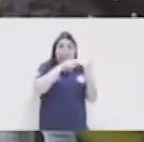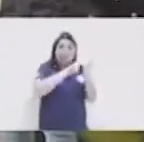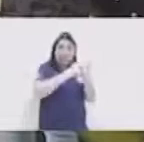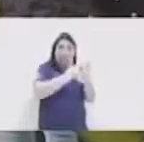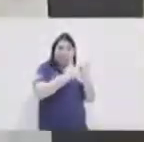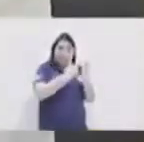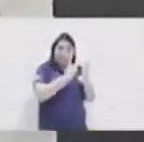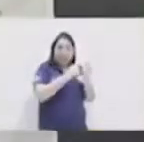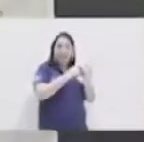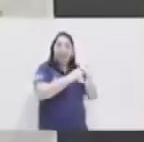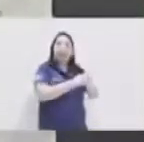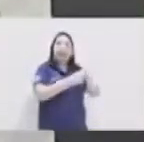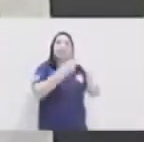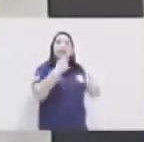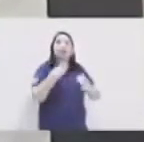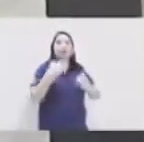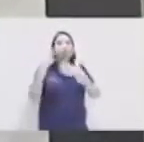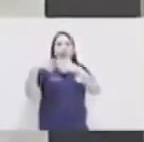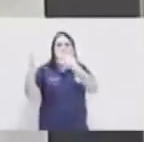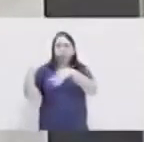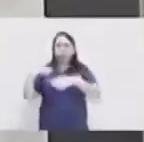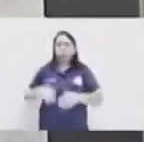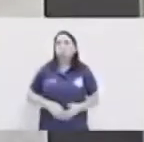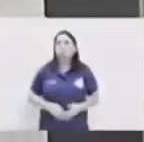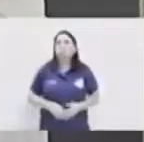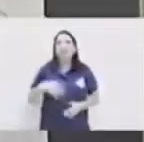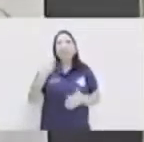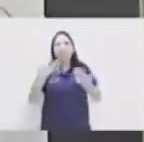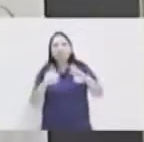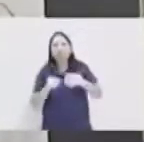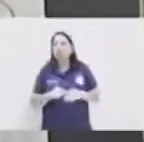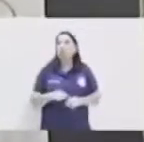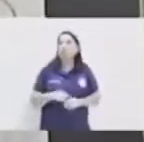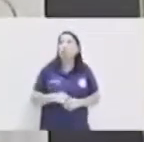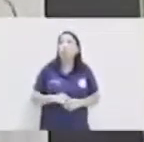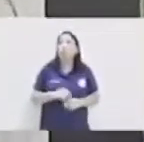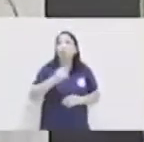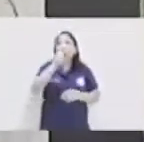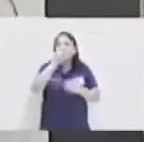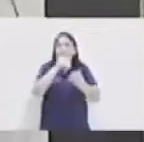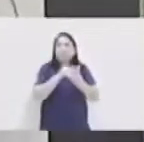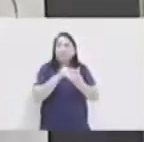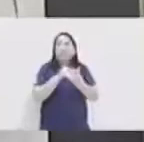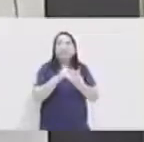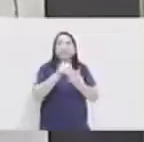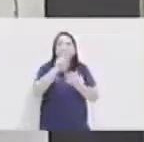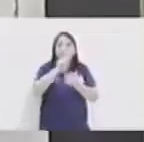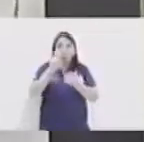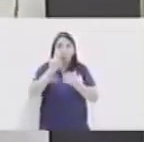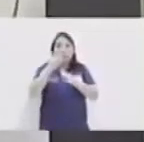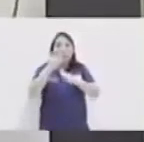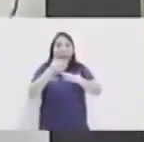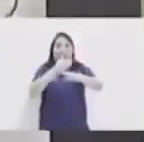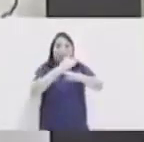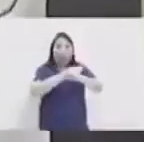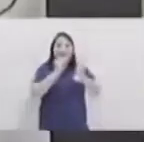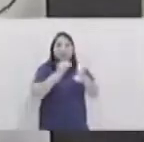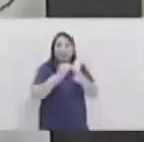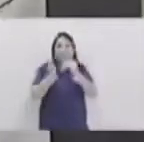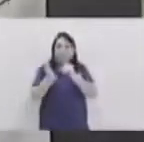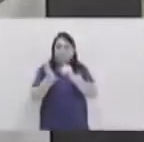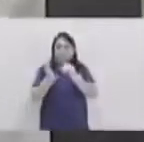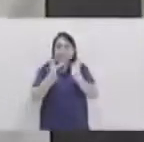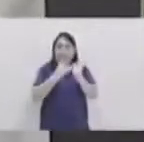americano. Recuerda que en 1492, la conquista española, la dominación de los pueblos, pero antes de que los